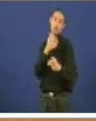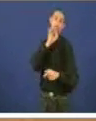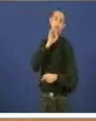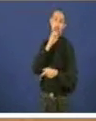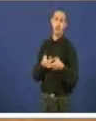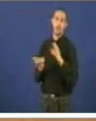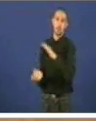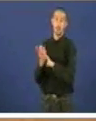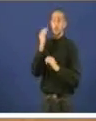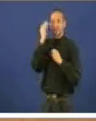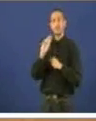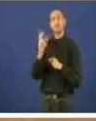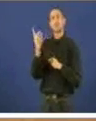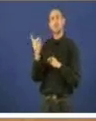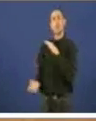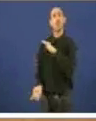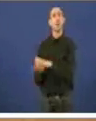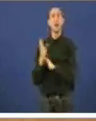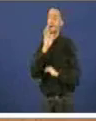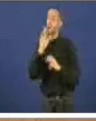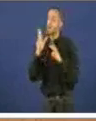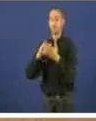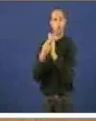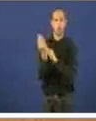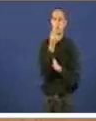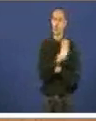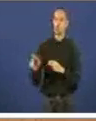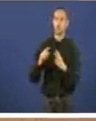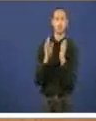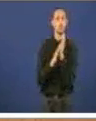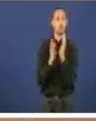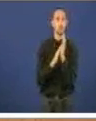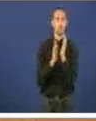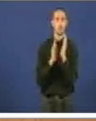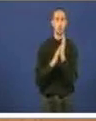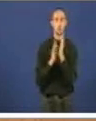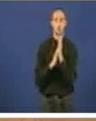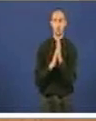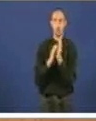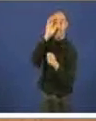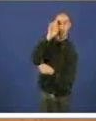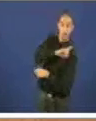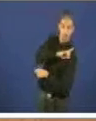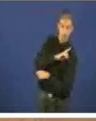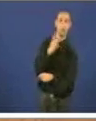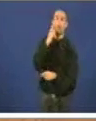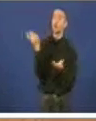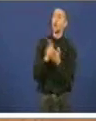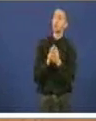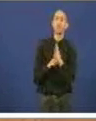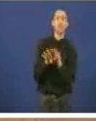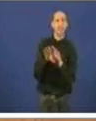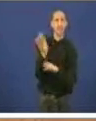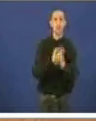segunda solución era o mellor. Creín que era o mellor, señoría. Volve a vostede a criticarme por